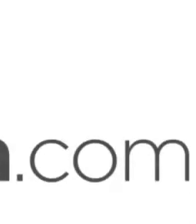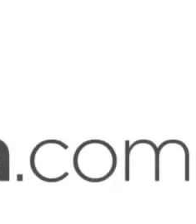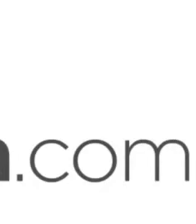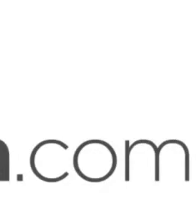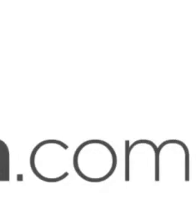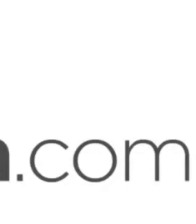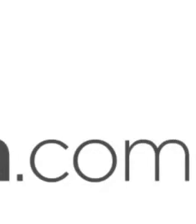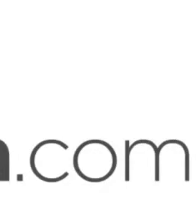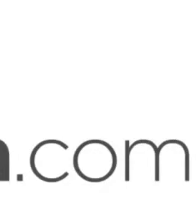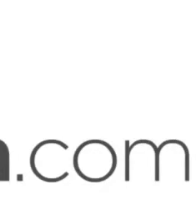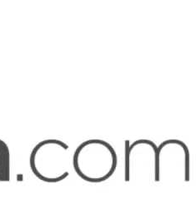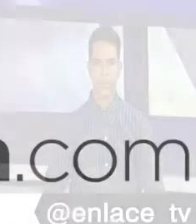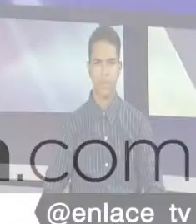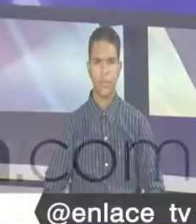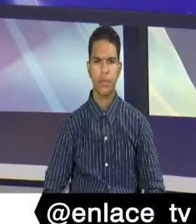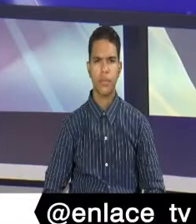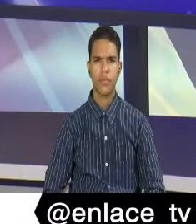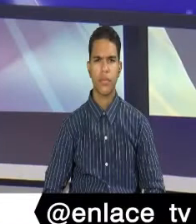601-0547.